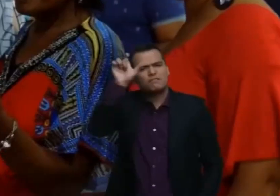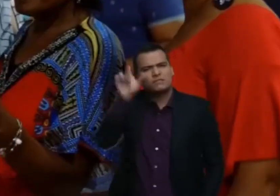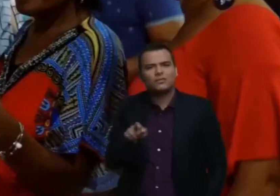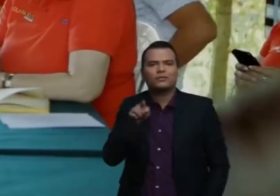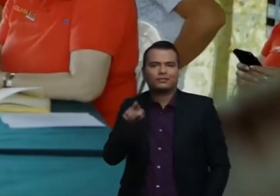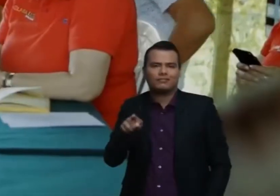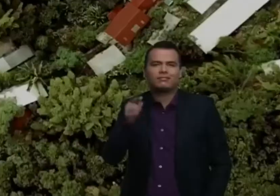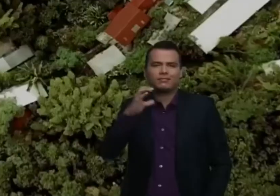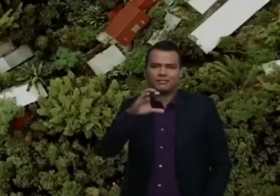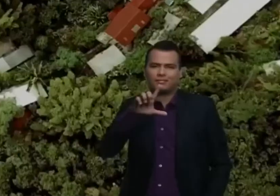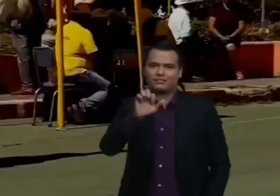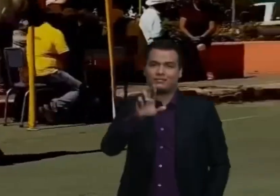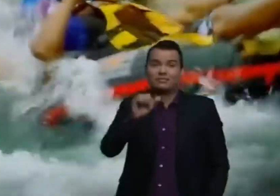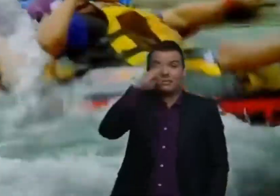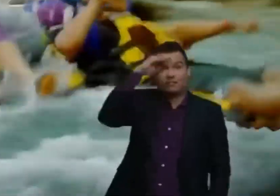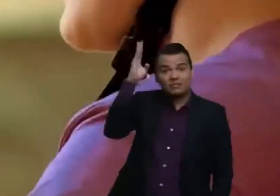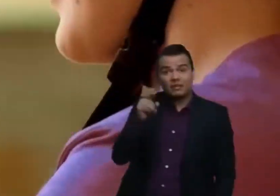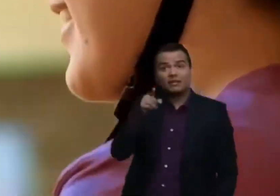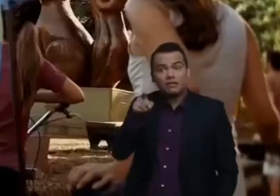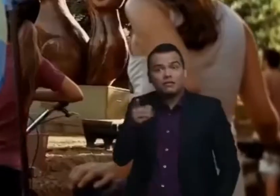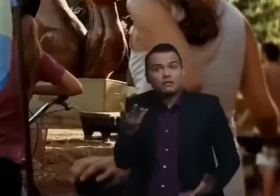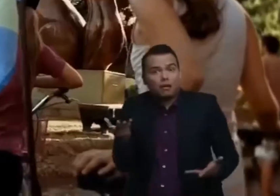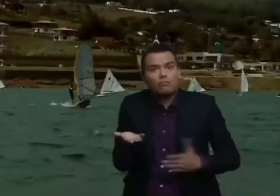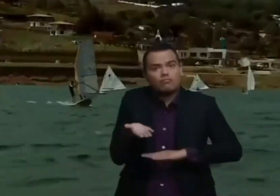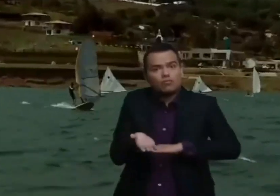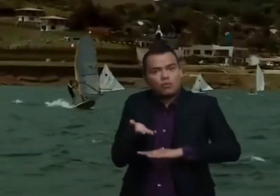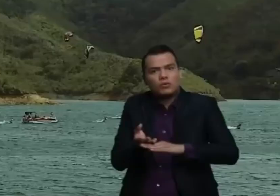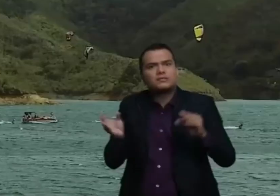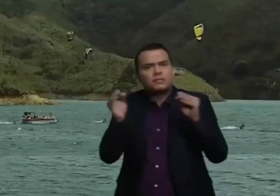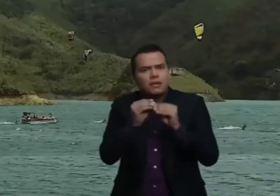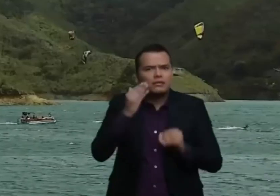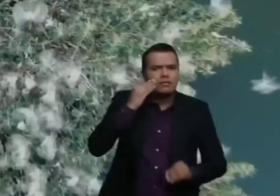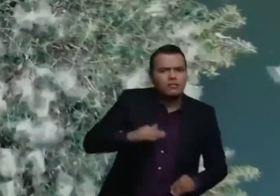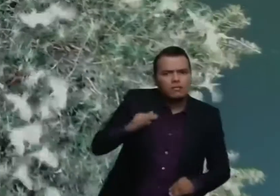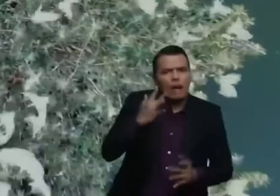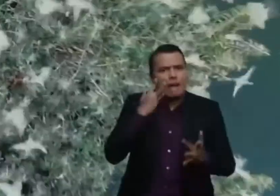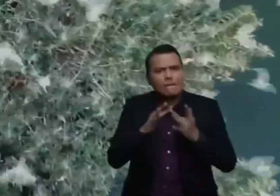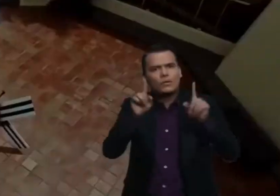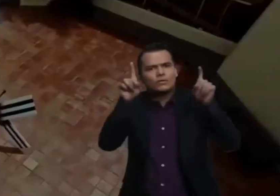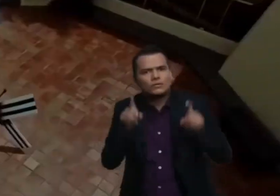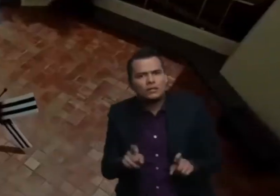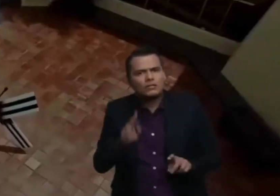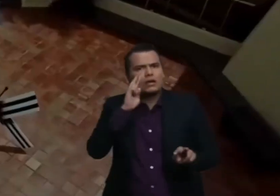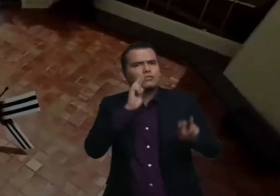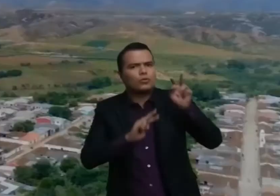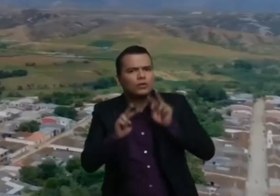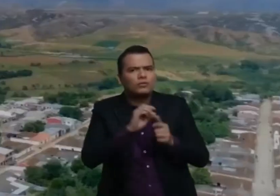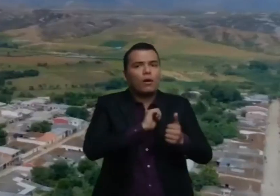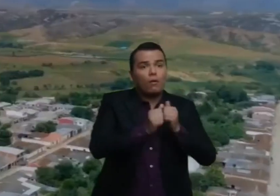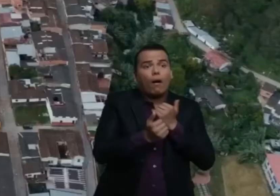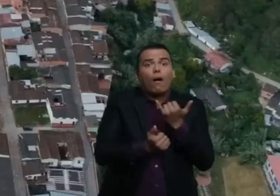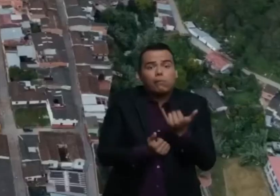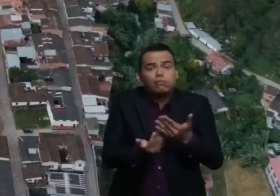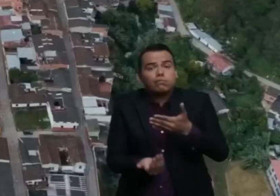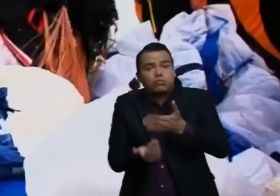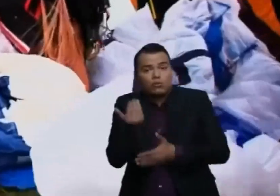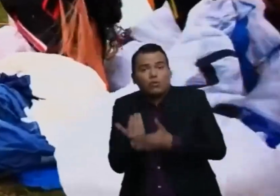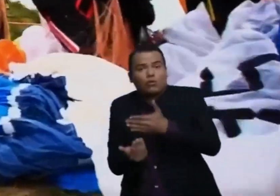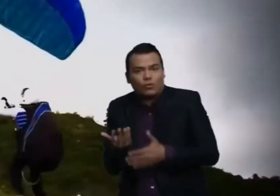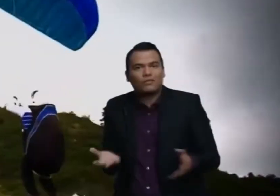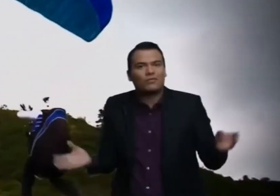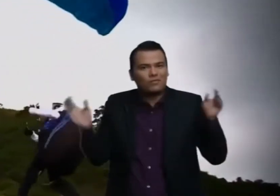Luz Roldán impulsará la creación de parques temáticos en el departamento. Roldanillo, Obando y El